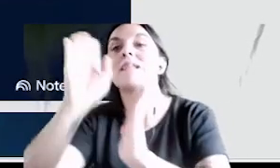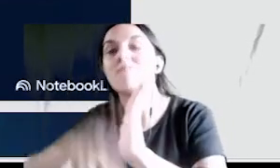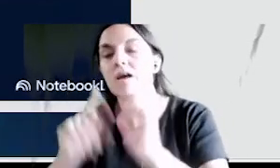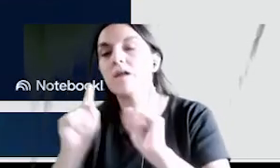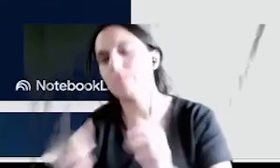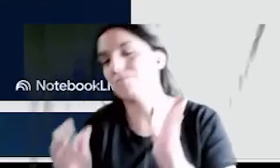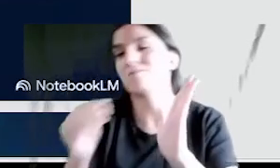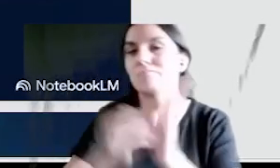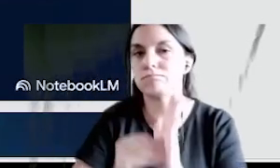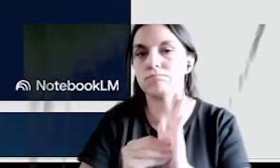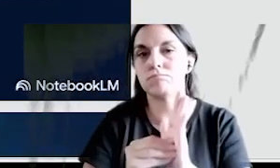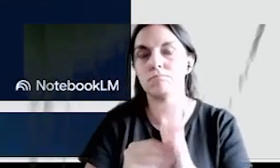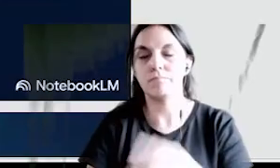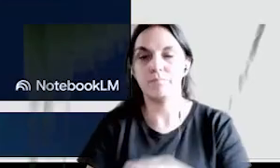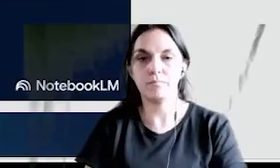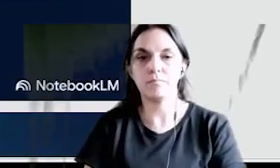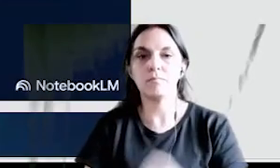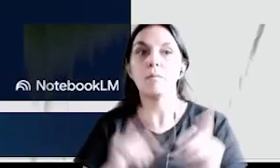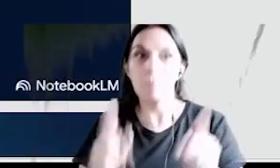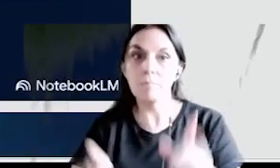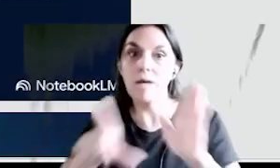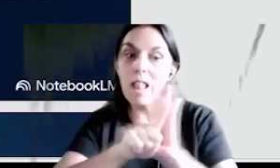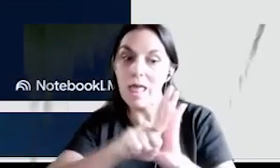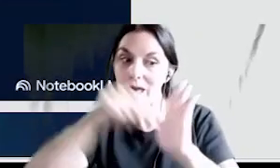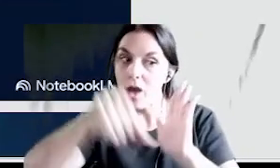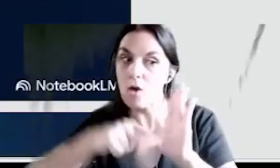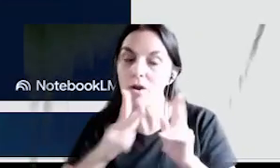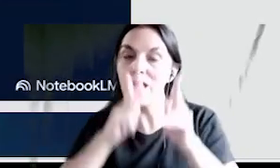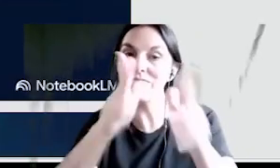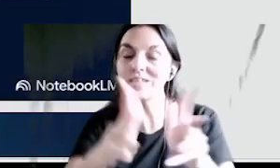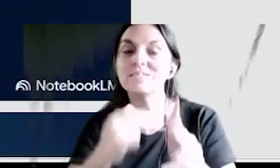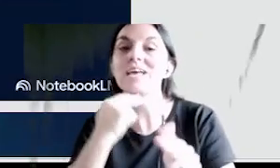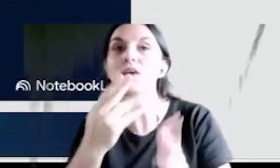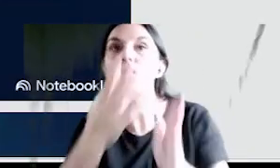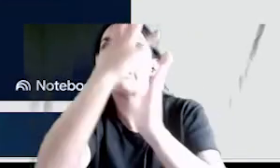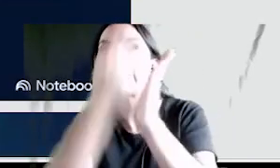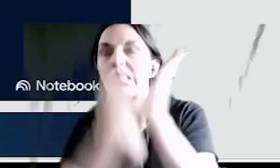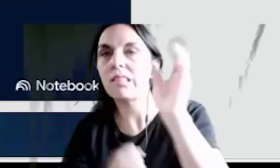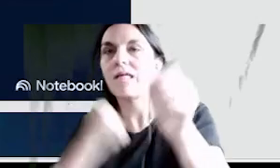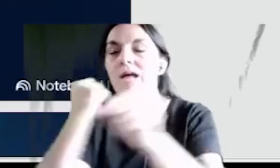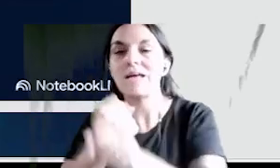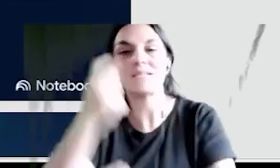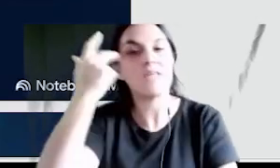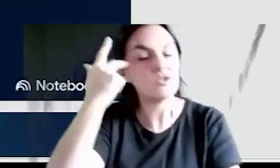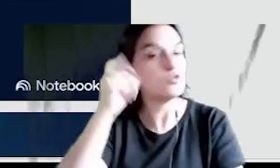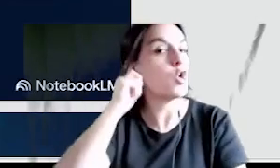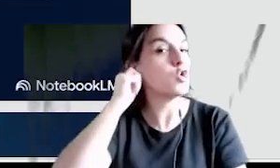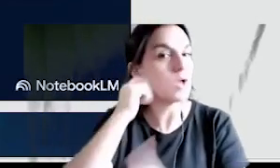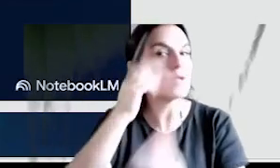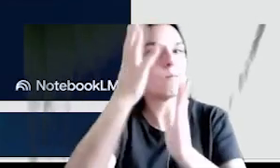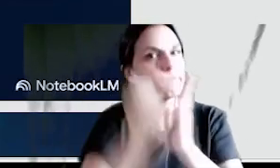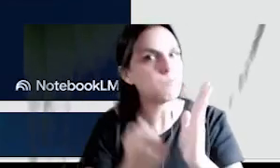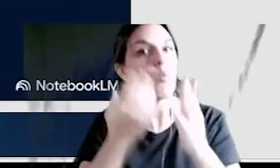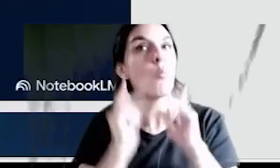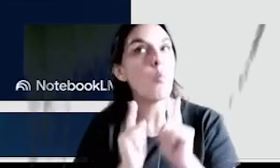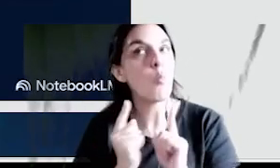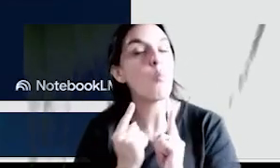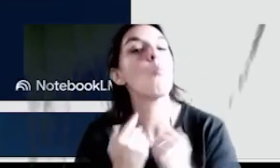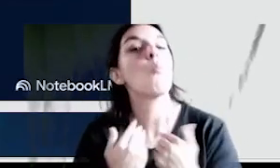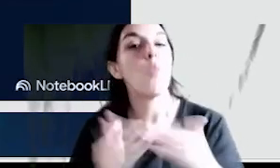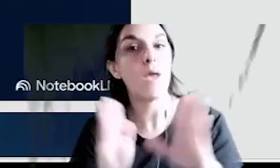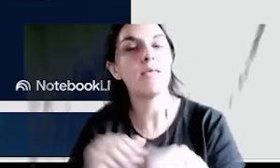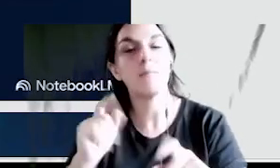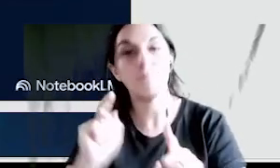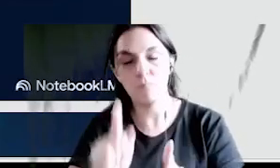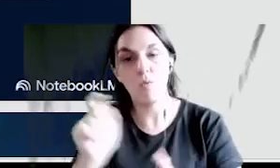Como al día de la fecha, la ley establece que se pueden deducir los hijos hasta 18 años, en el mes que cumplen